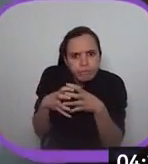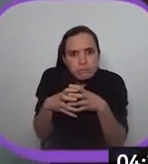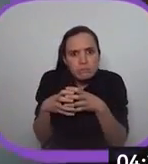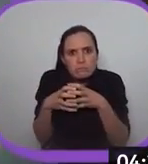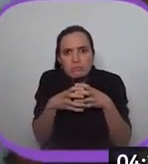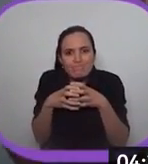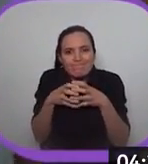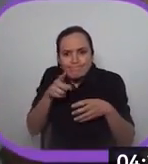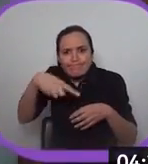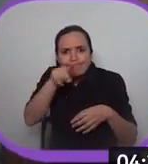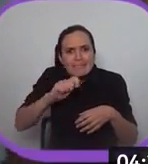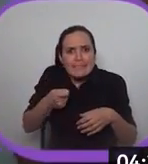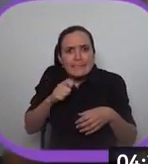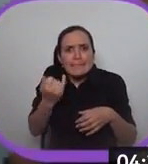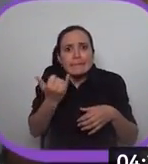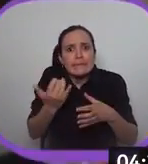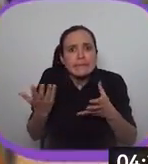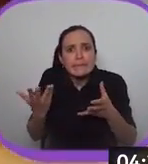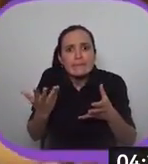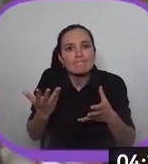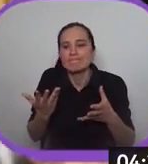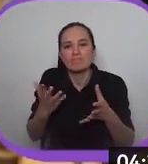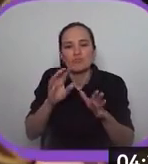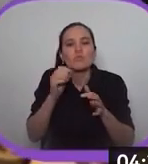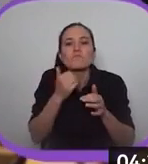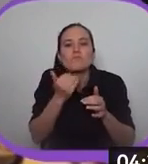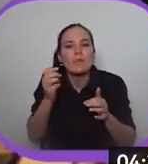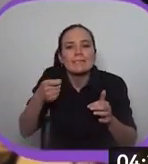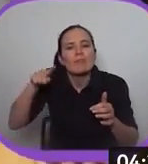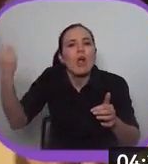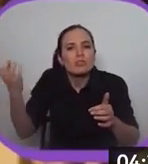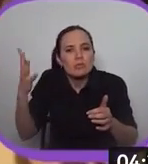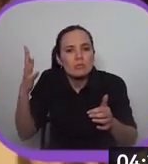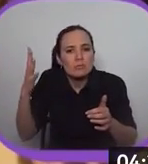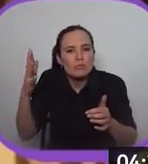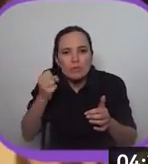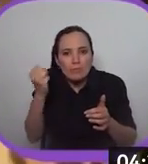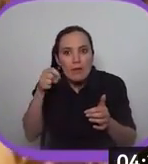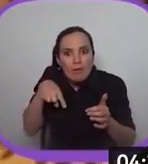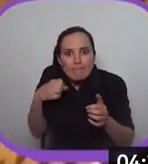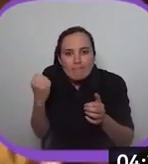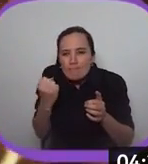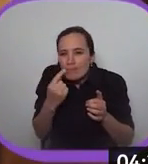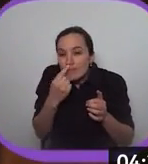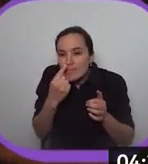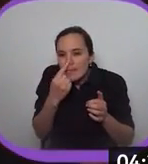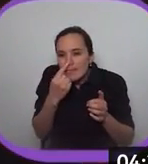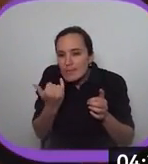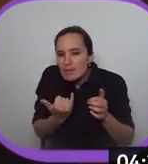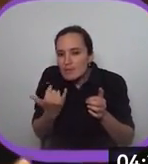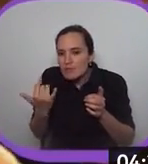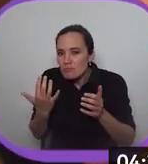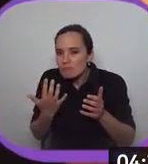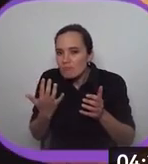¡Regresen y reagrúpense! Pero ellos tienen la llave de la batalla. Ya habrá más llaves de batalla. Pero ahora encontré algo